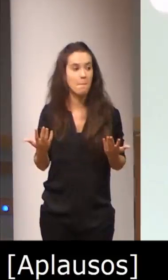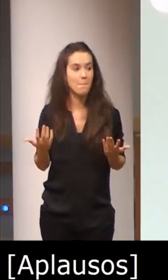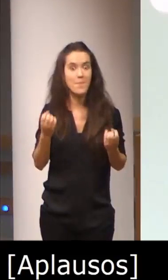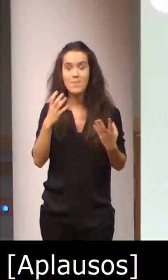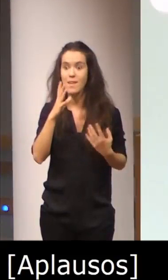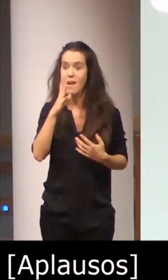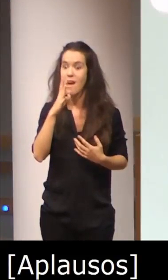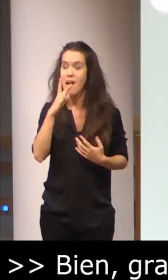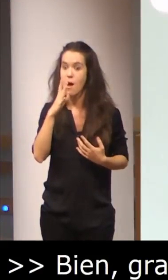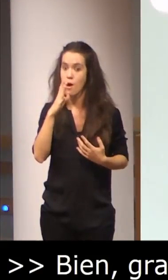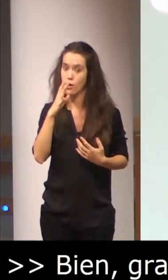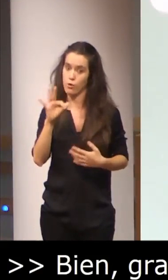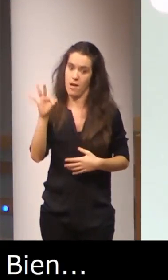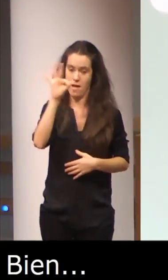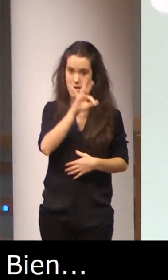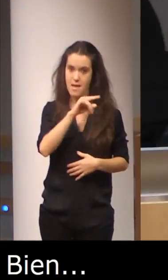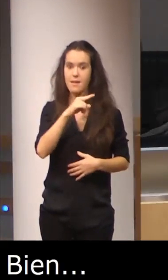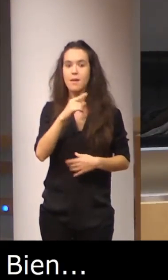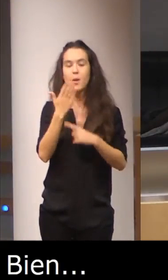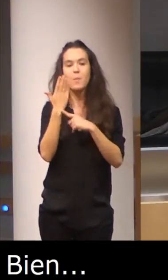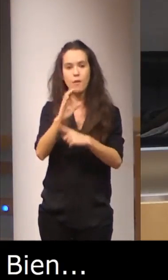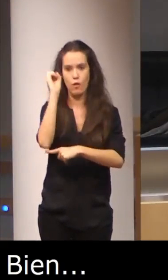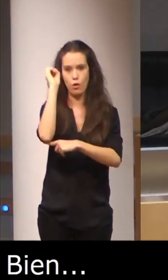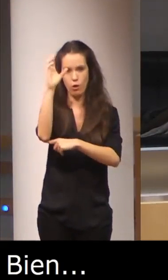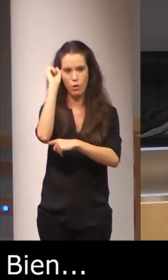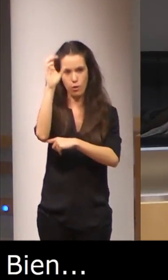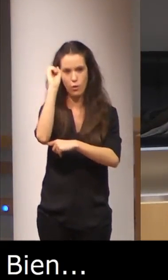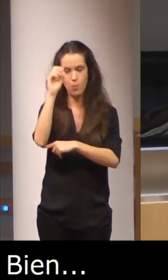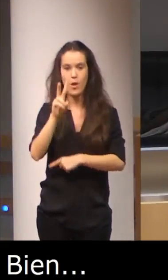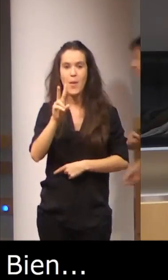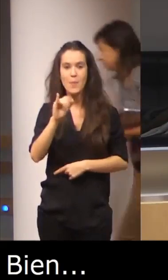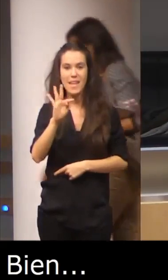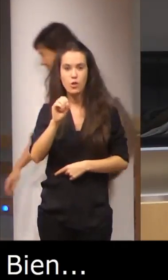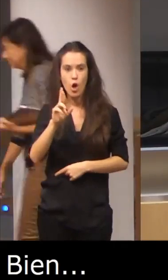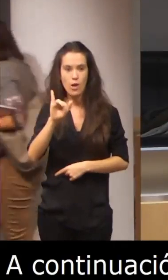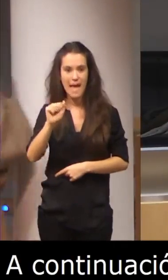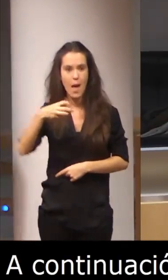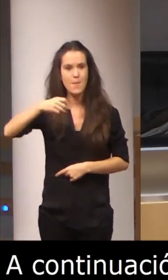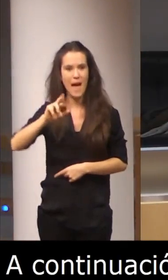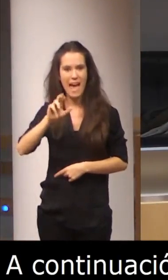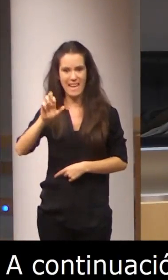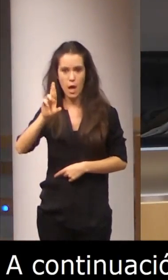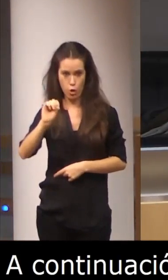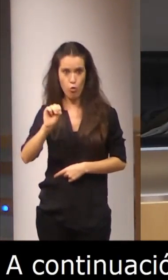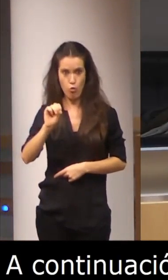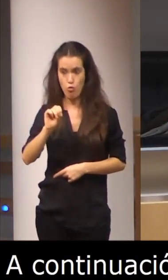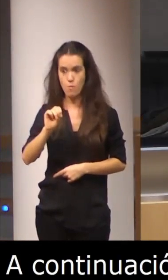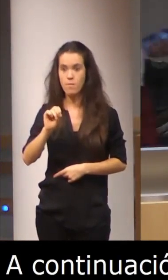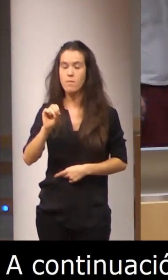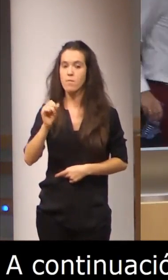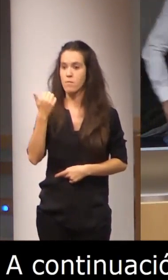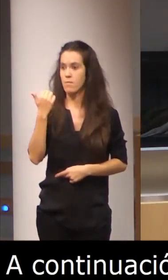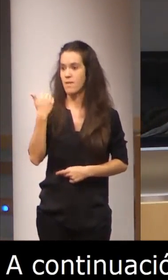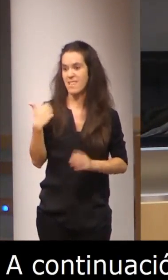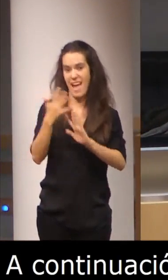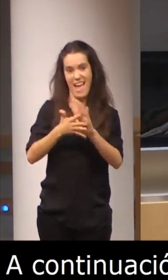A continuación nos va a presentar la ponencia Victoria Marrero Aguiar. Ha hablado de ella